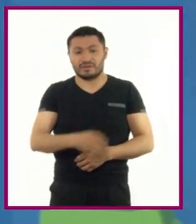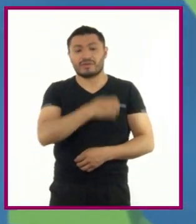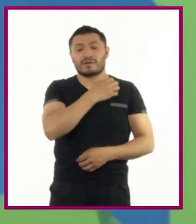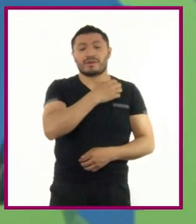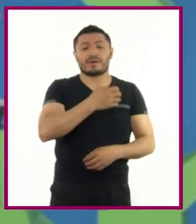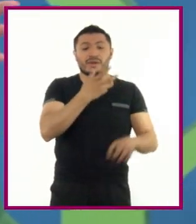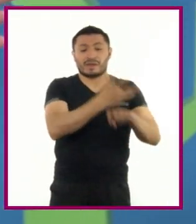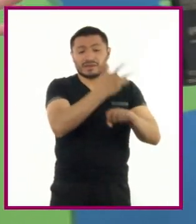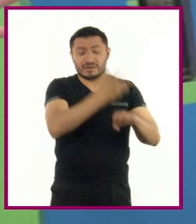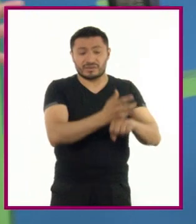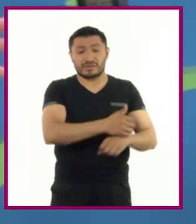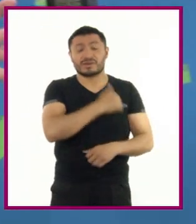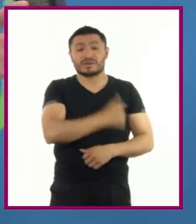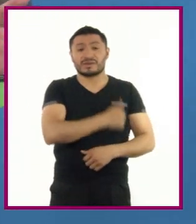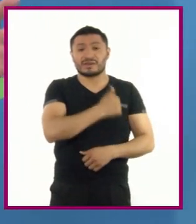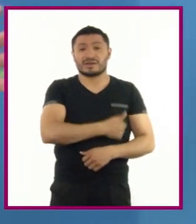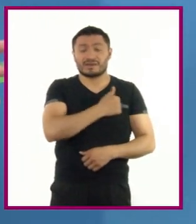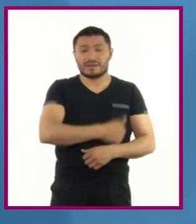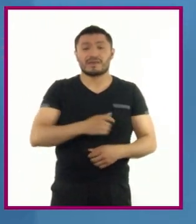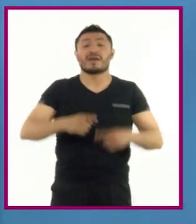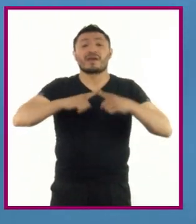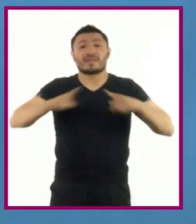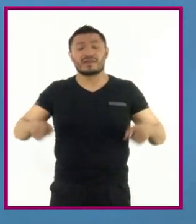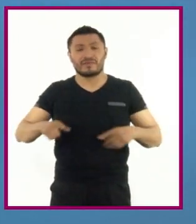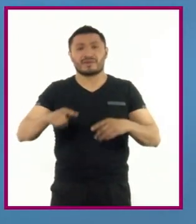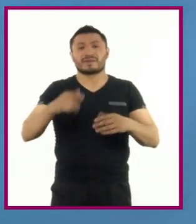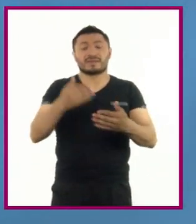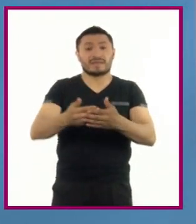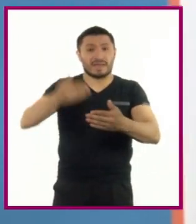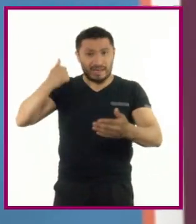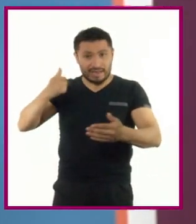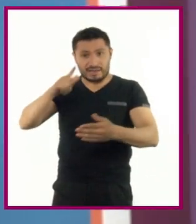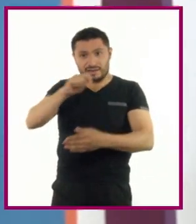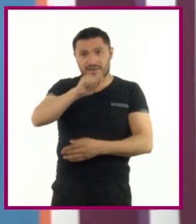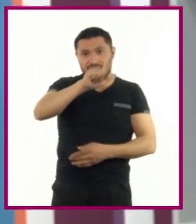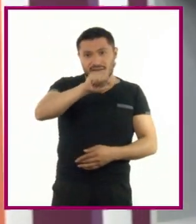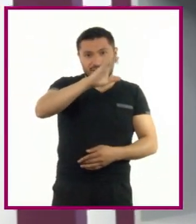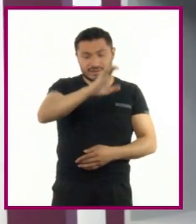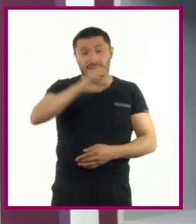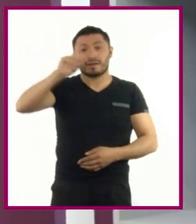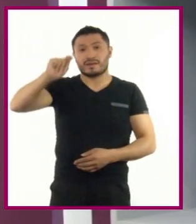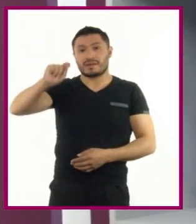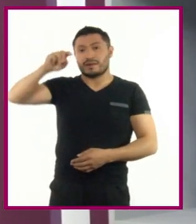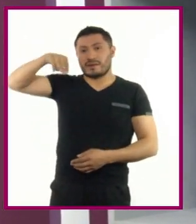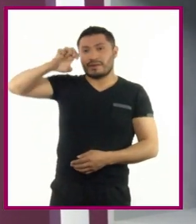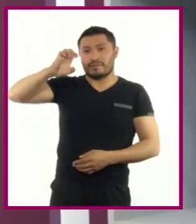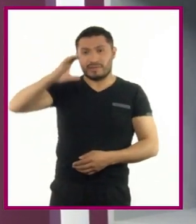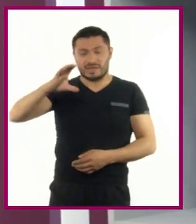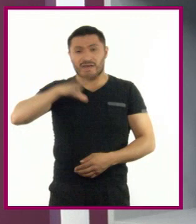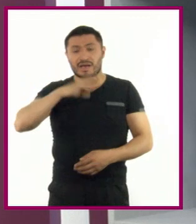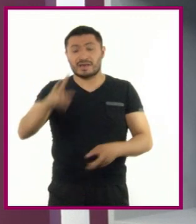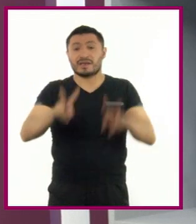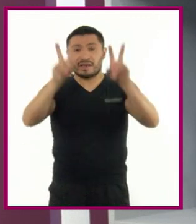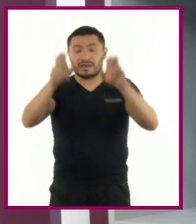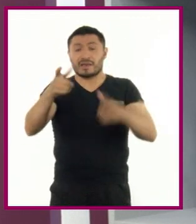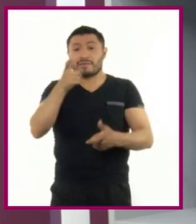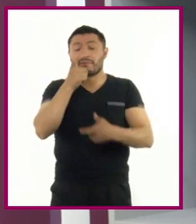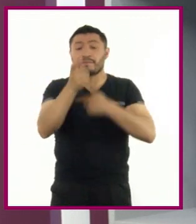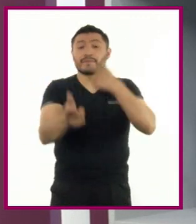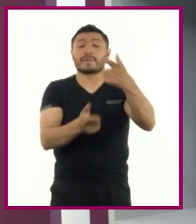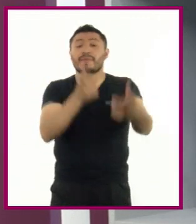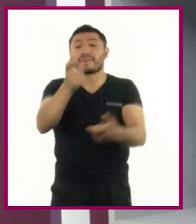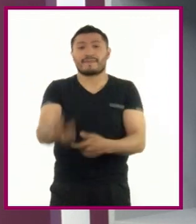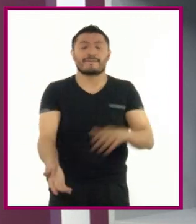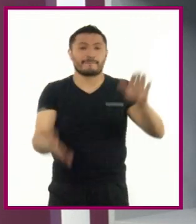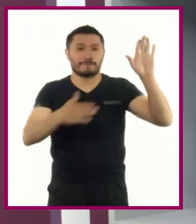las principales diferencias existentes entre el Telecán y el TEMEC, destaca que este último contempla temas salariales que